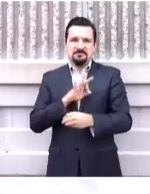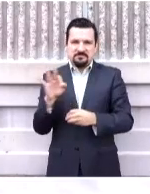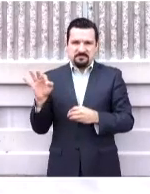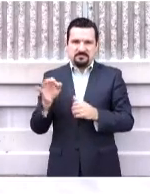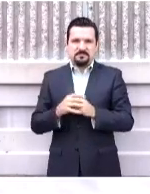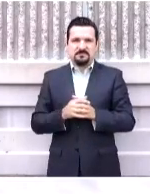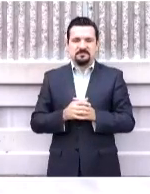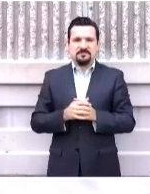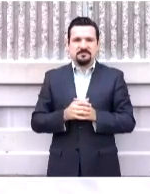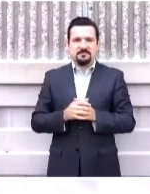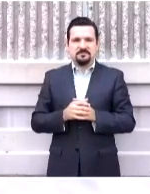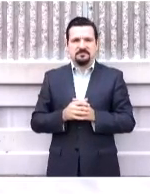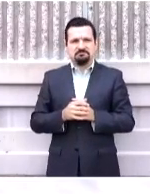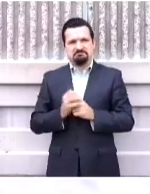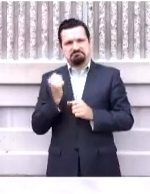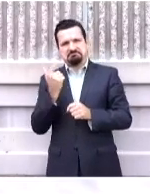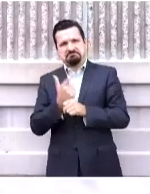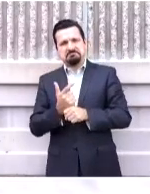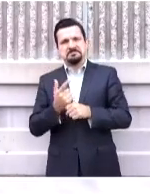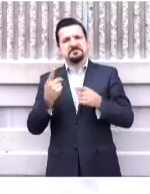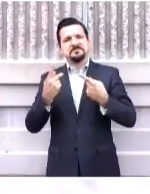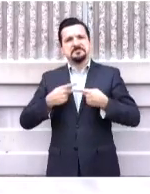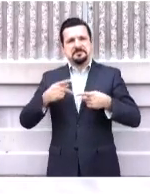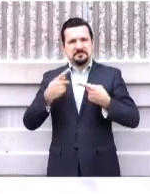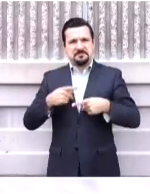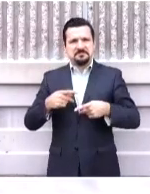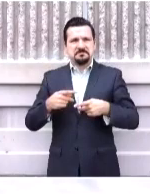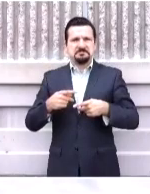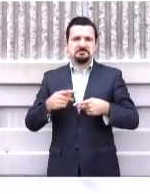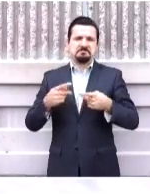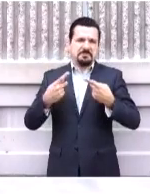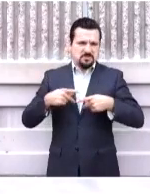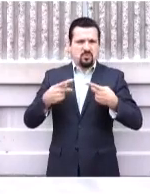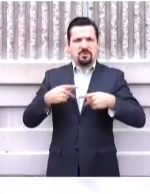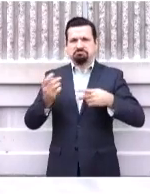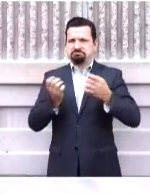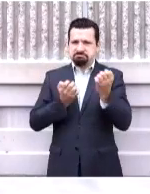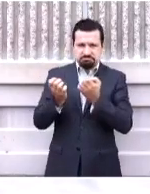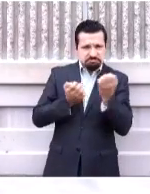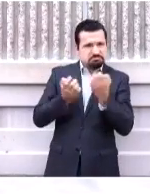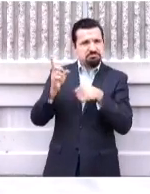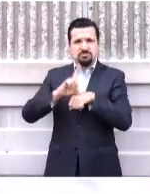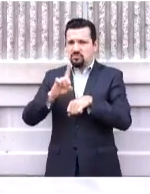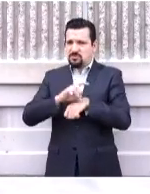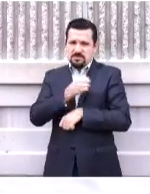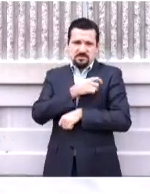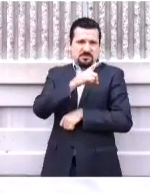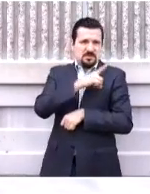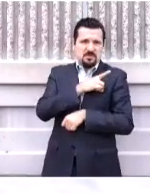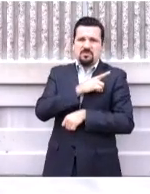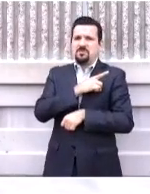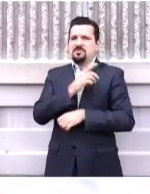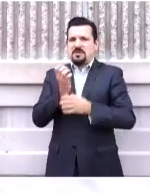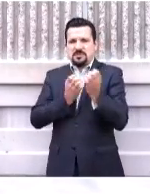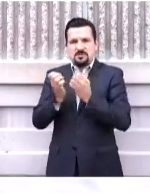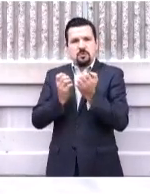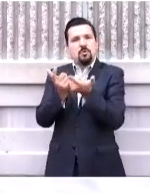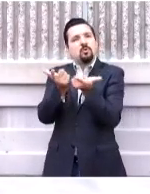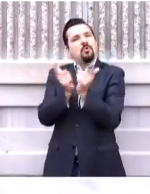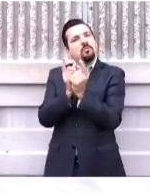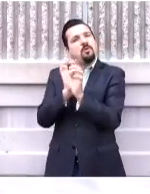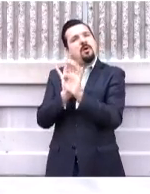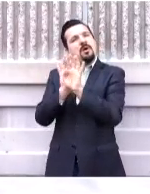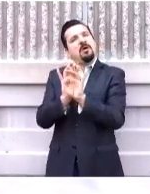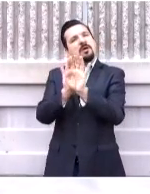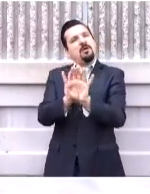Hemos observado a personas que son atletas, que hacen ejercicio cotidiano por salud, que van en grupos o